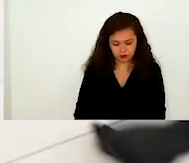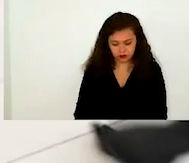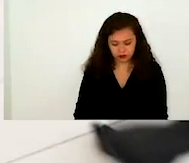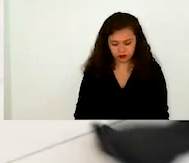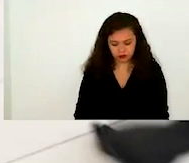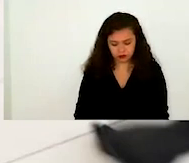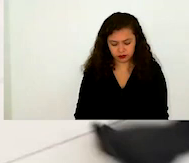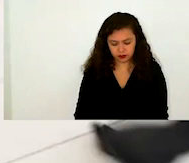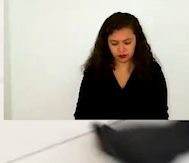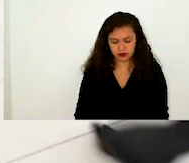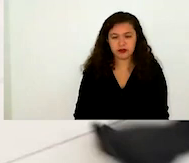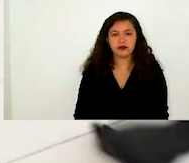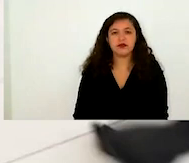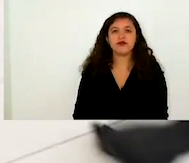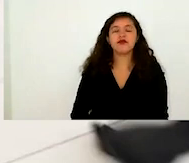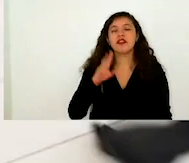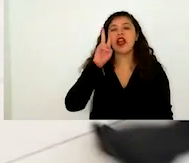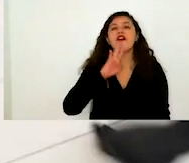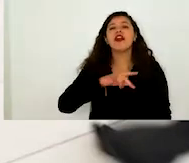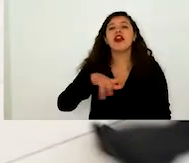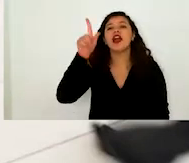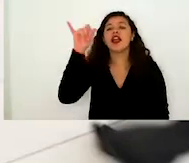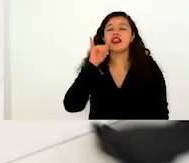vamos a ver qué dice este proverbio italiano